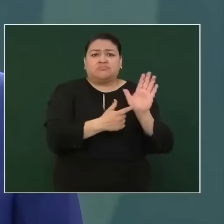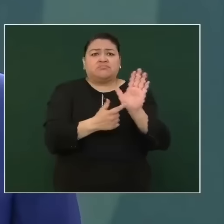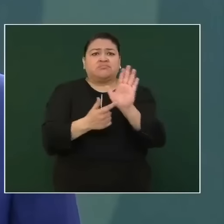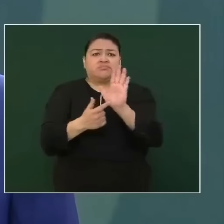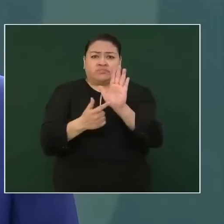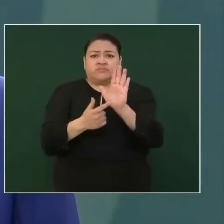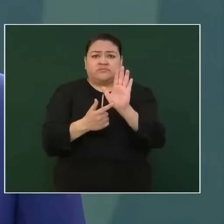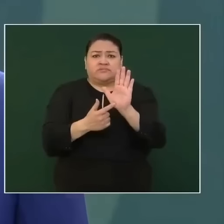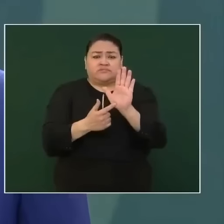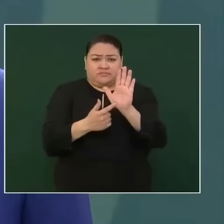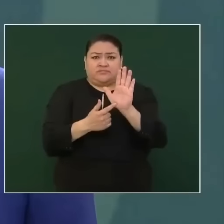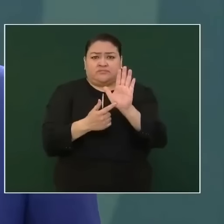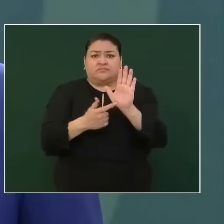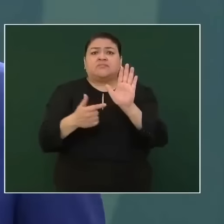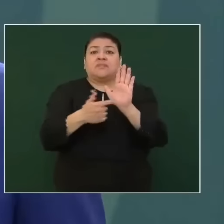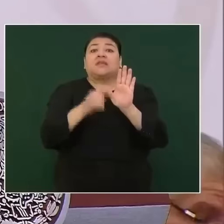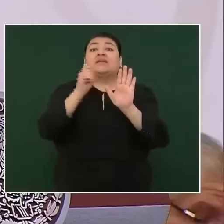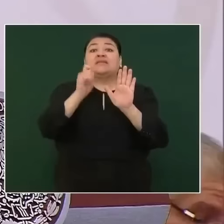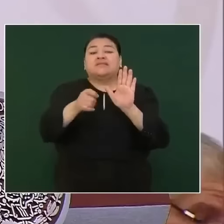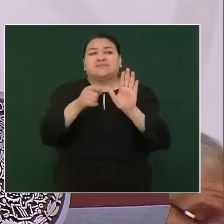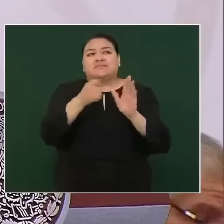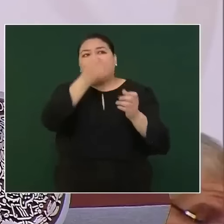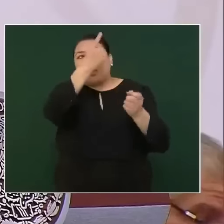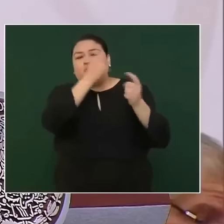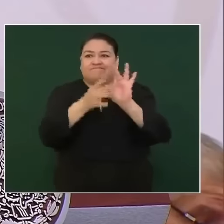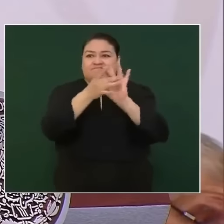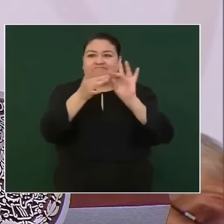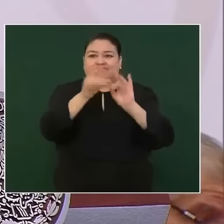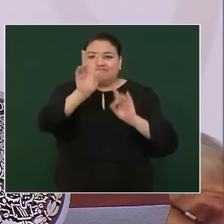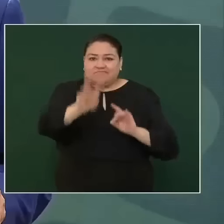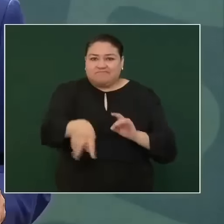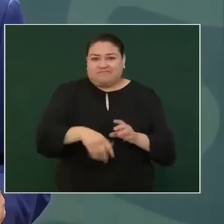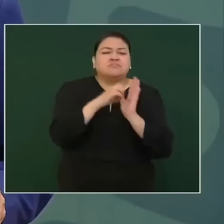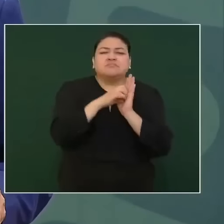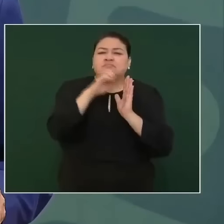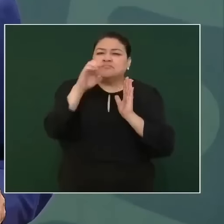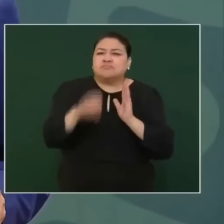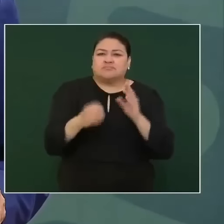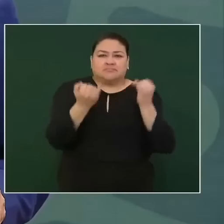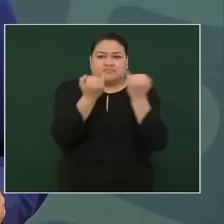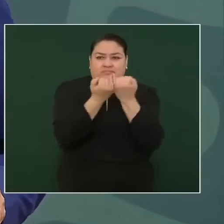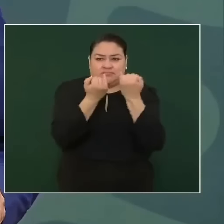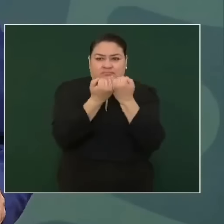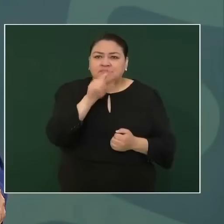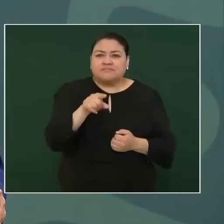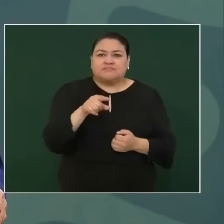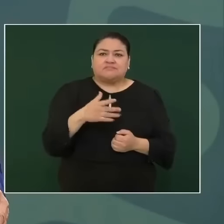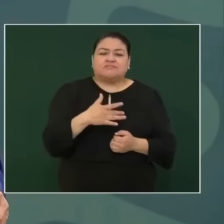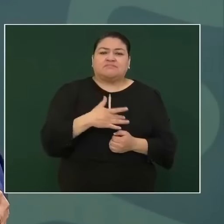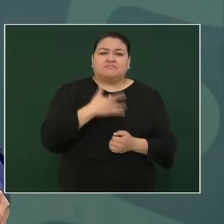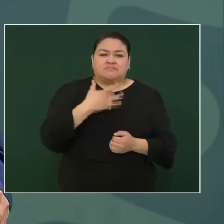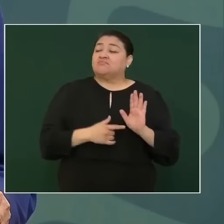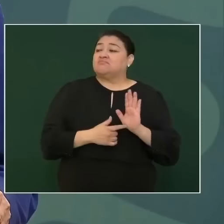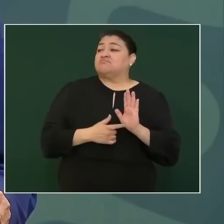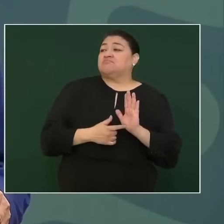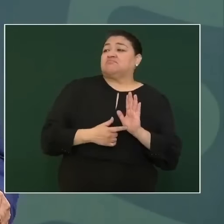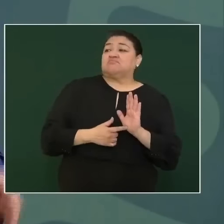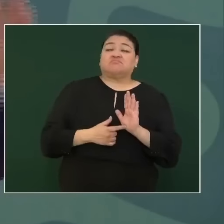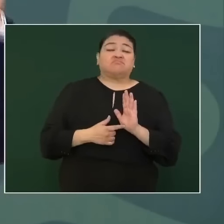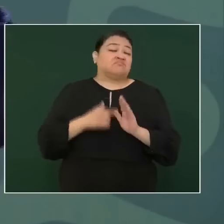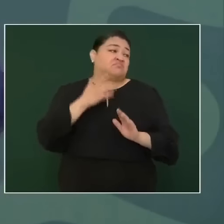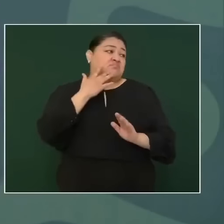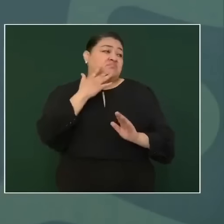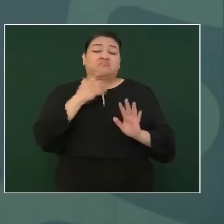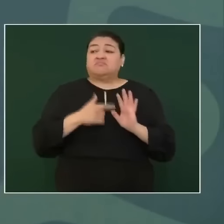de que habían mentido en un reportaje, porque siempre charolean de que